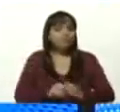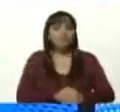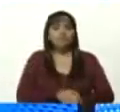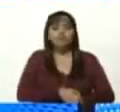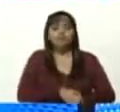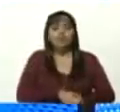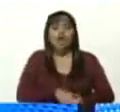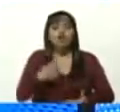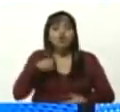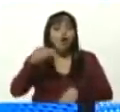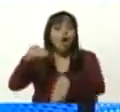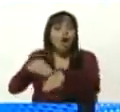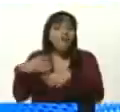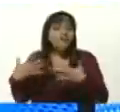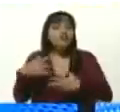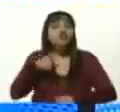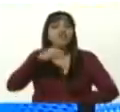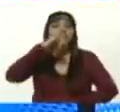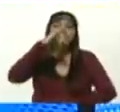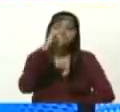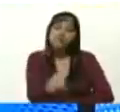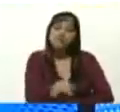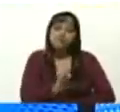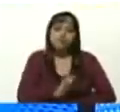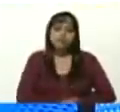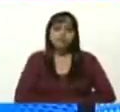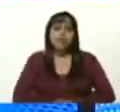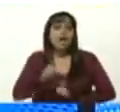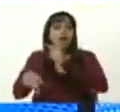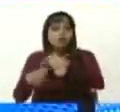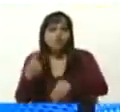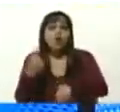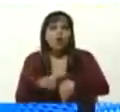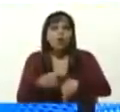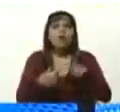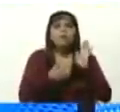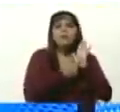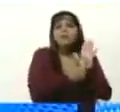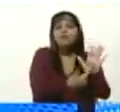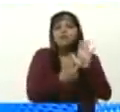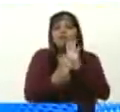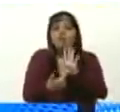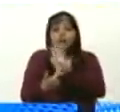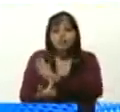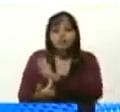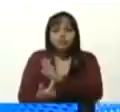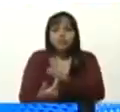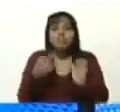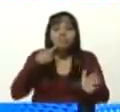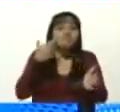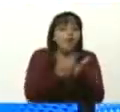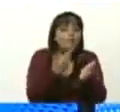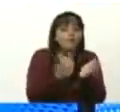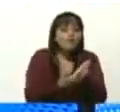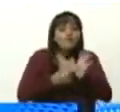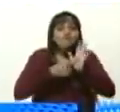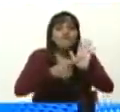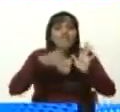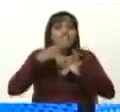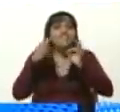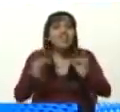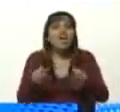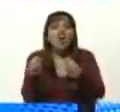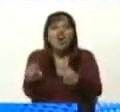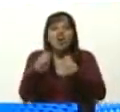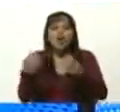apenas hago estas denuncias, y en las próximas horas vamos a mostrar las pruebas fehacientes de cómo